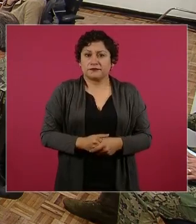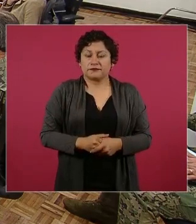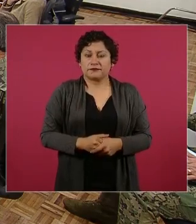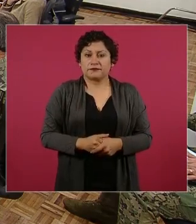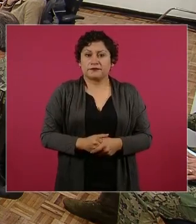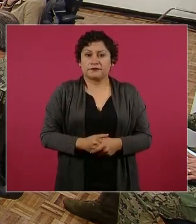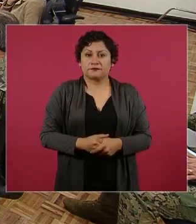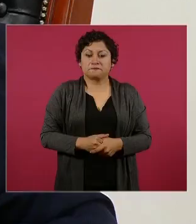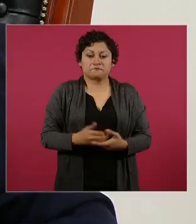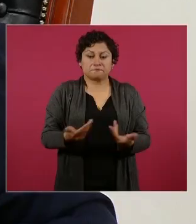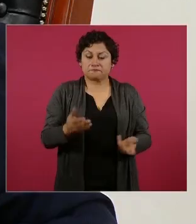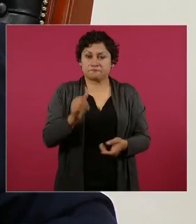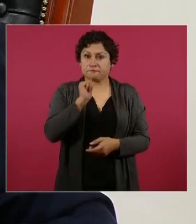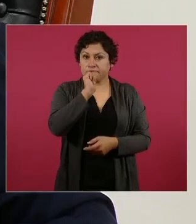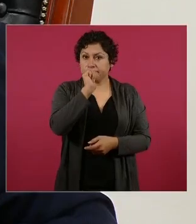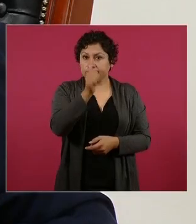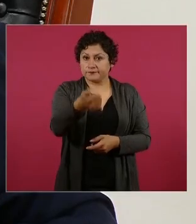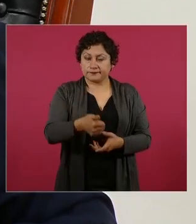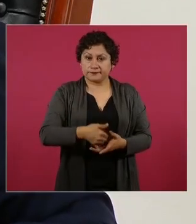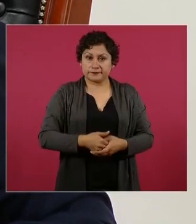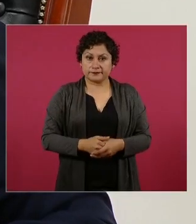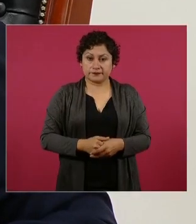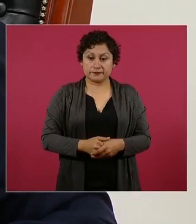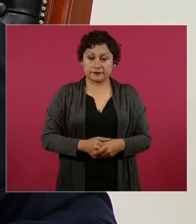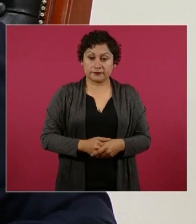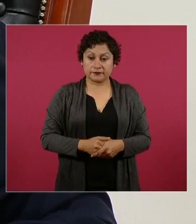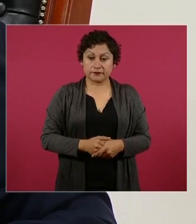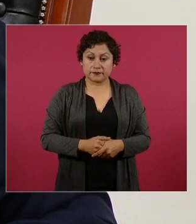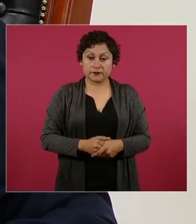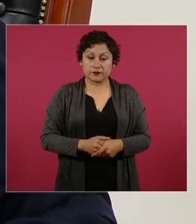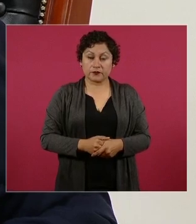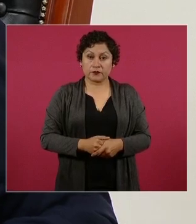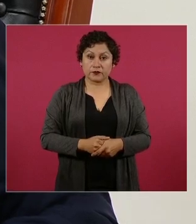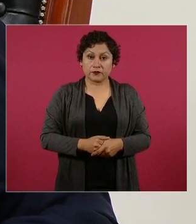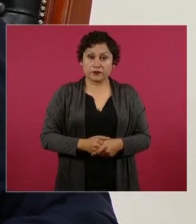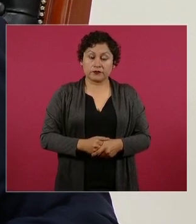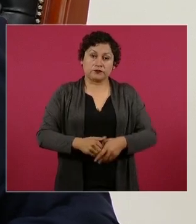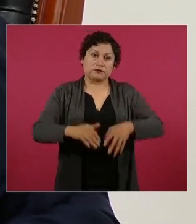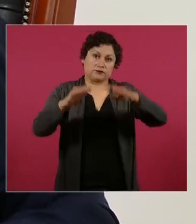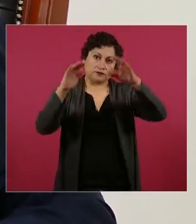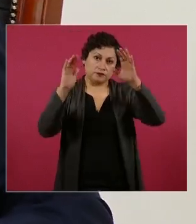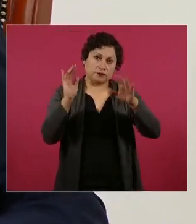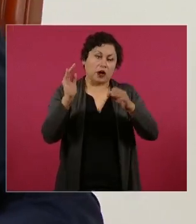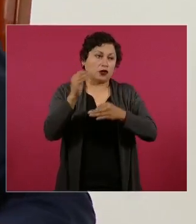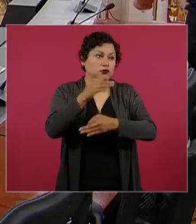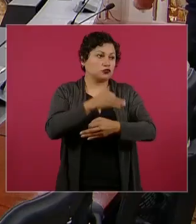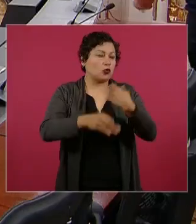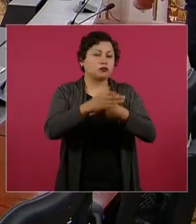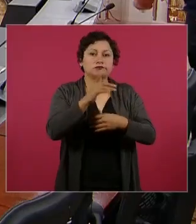Absolutamente. y ojalá y